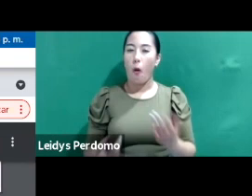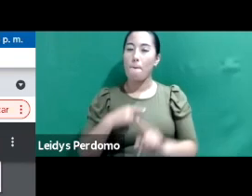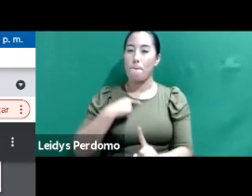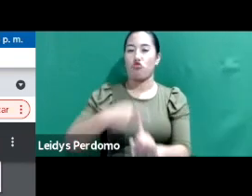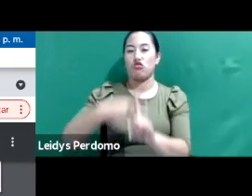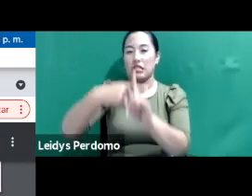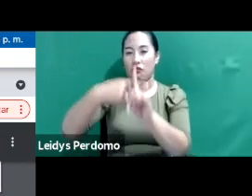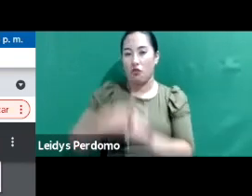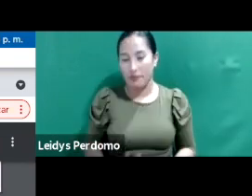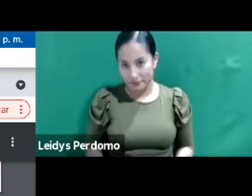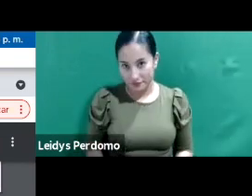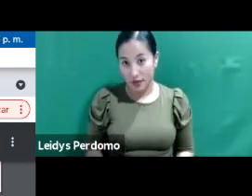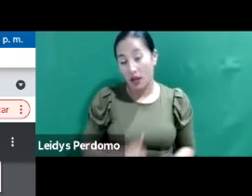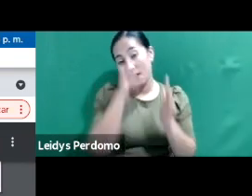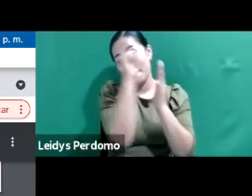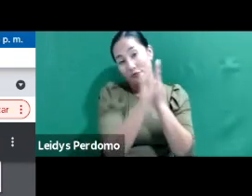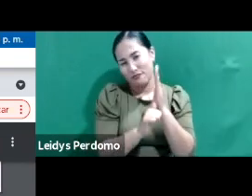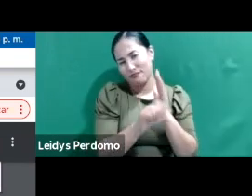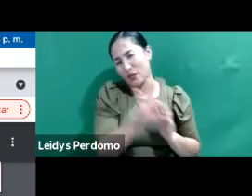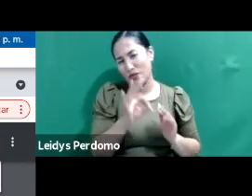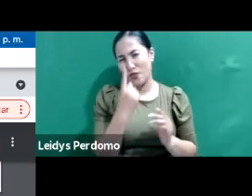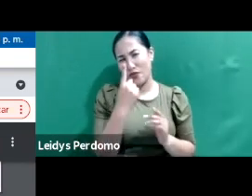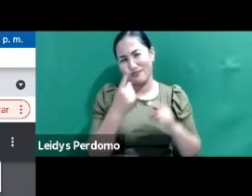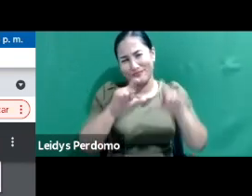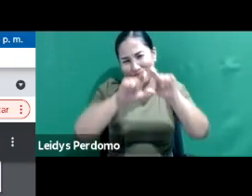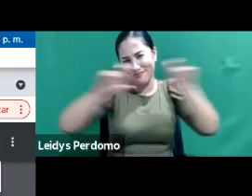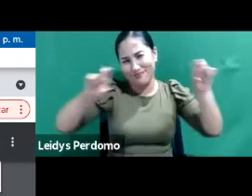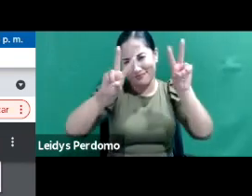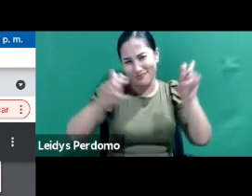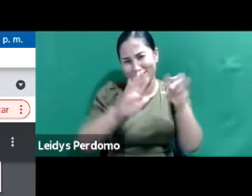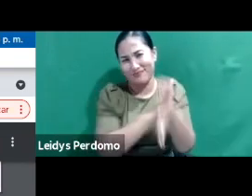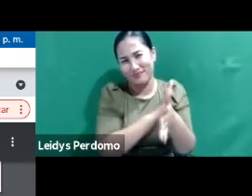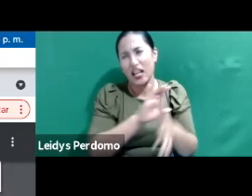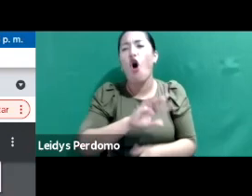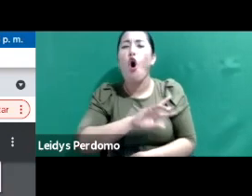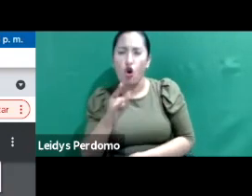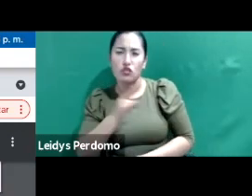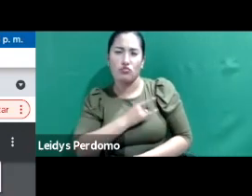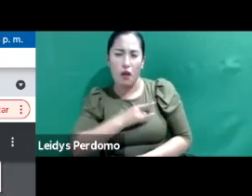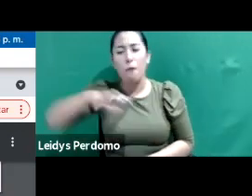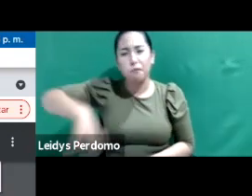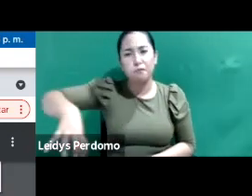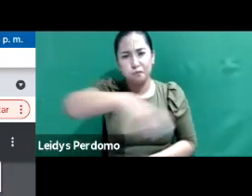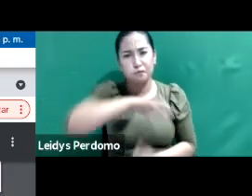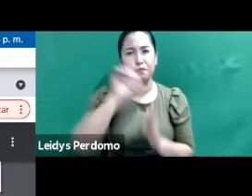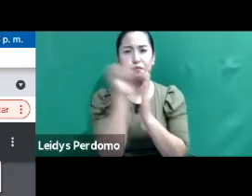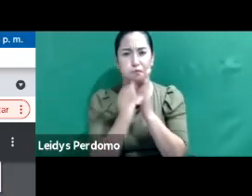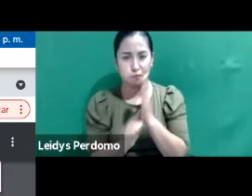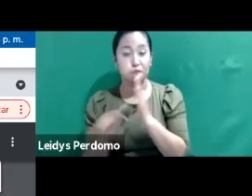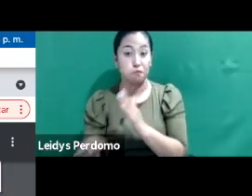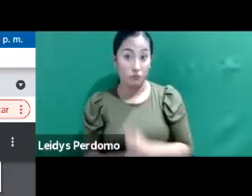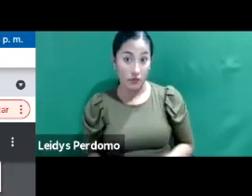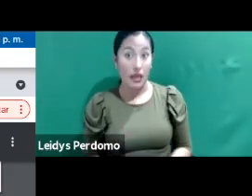los programas, pero yo sé que hay varios programas que tenemos en diferentes universidades que pueden ser de uso para